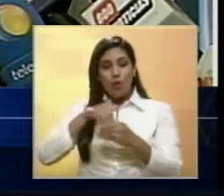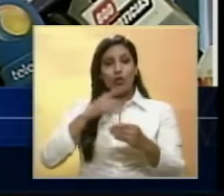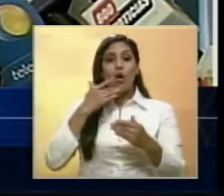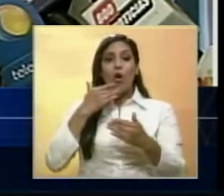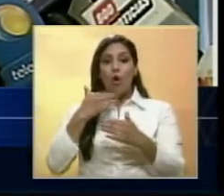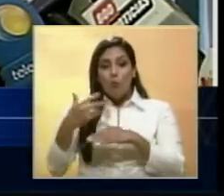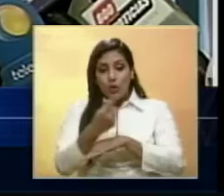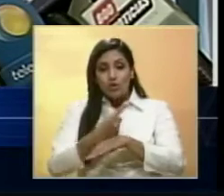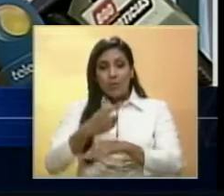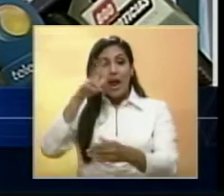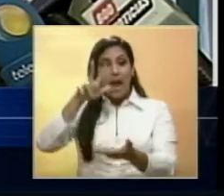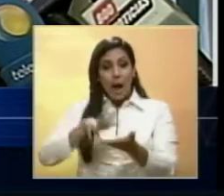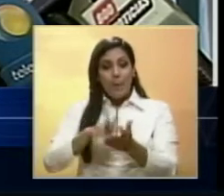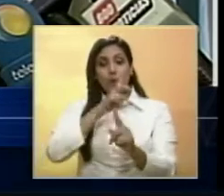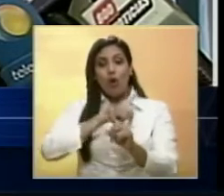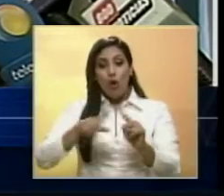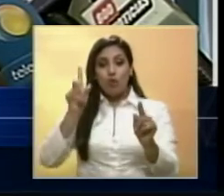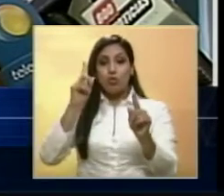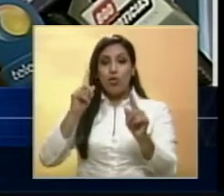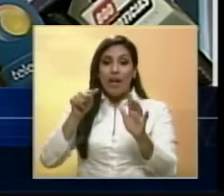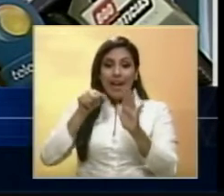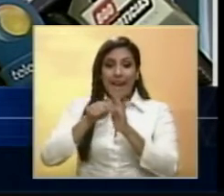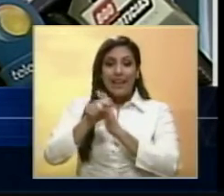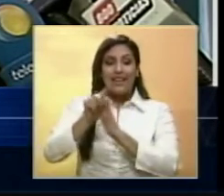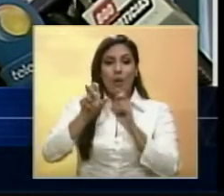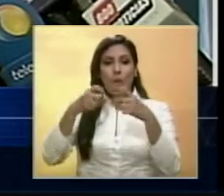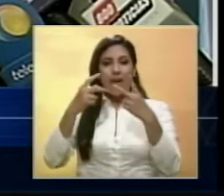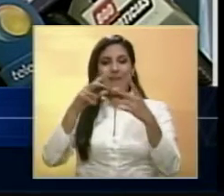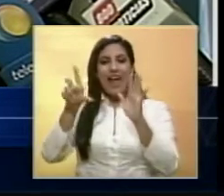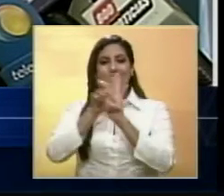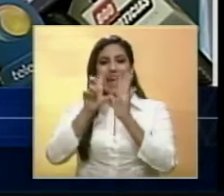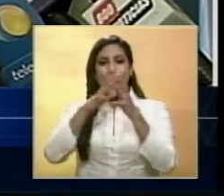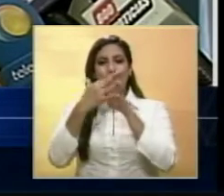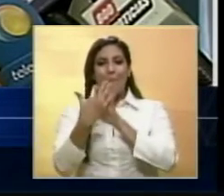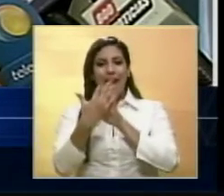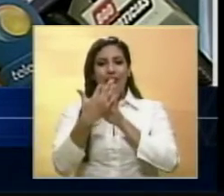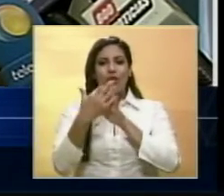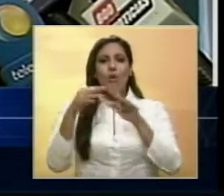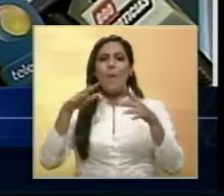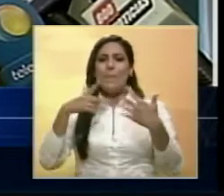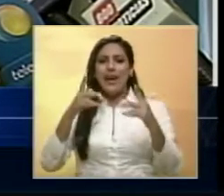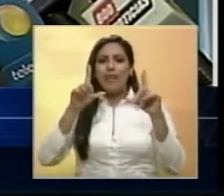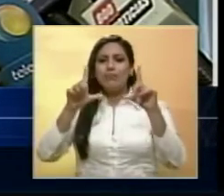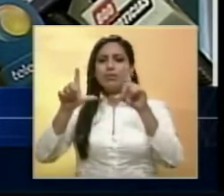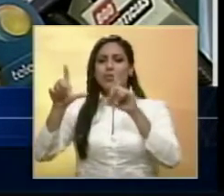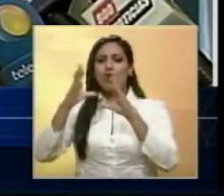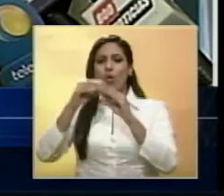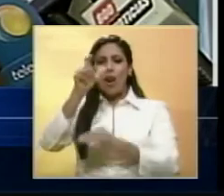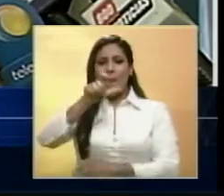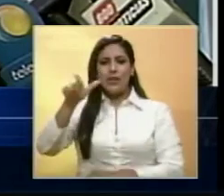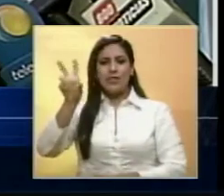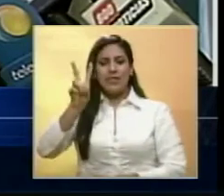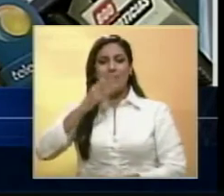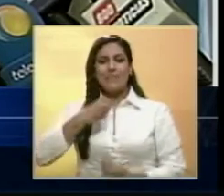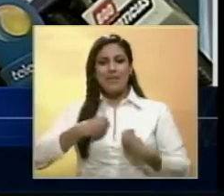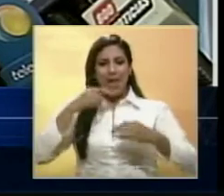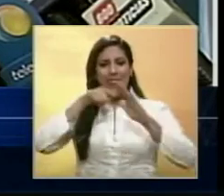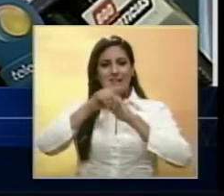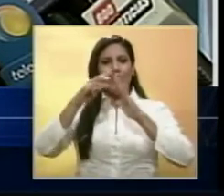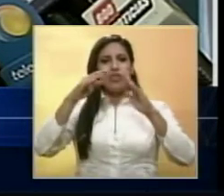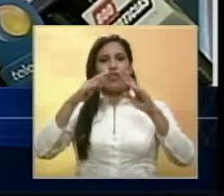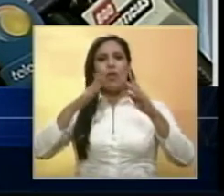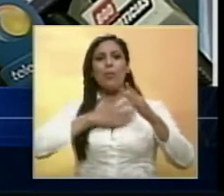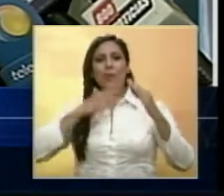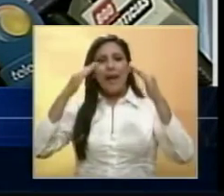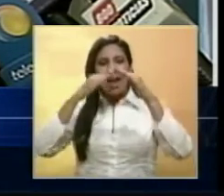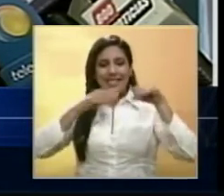en las próximas horas, y la entrada de la ley de barrios para titularizar a todos los venezolanos que viven en nuestros barrios para que sean